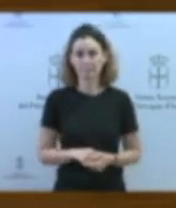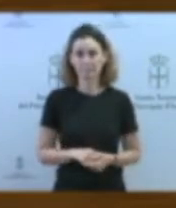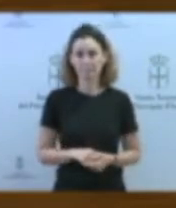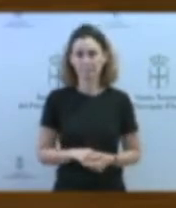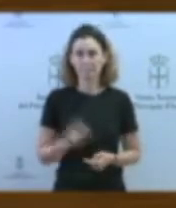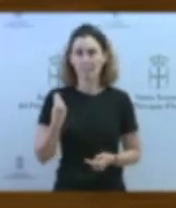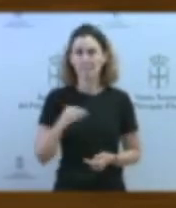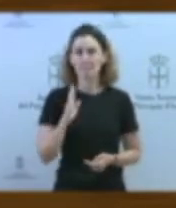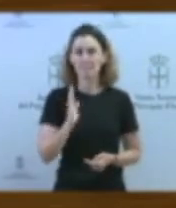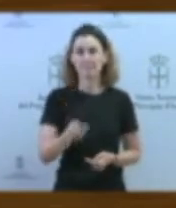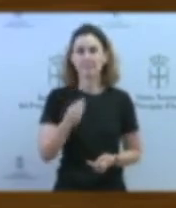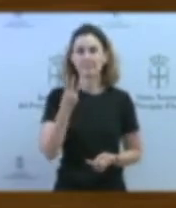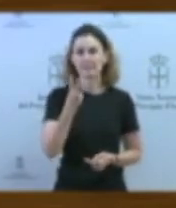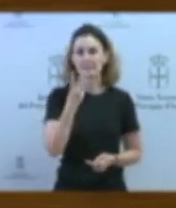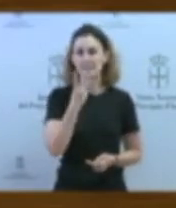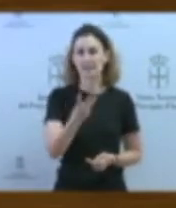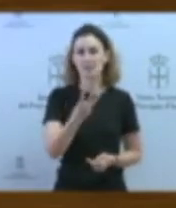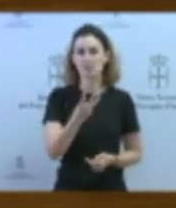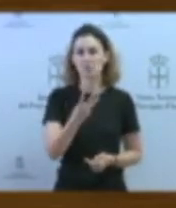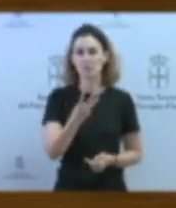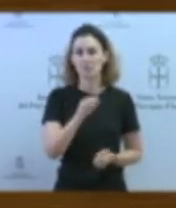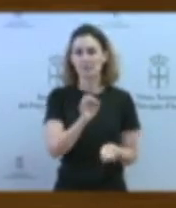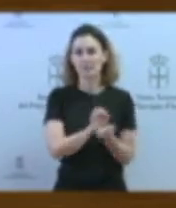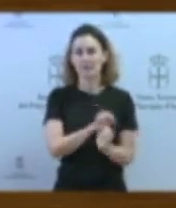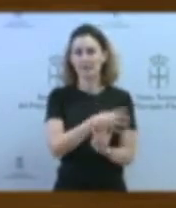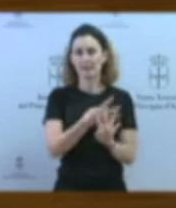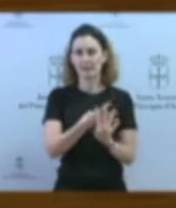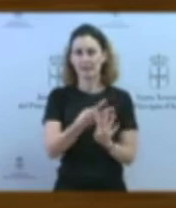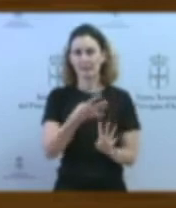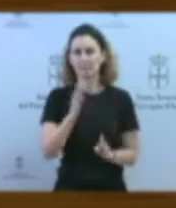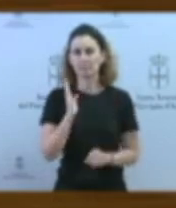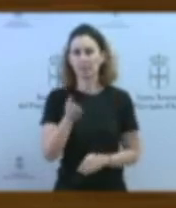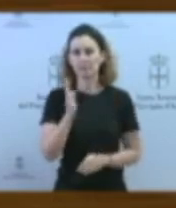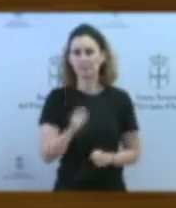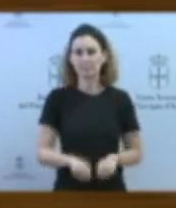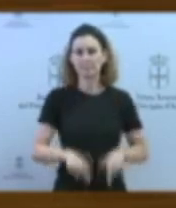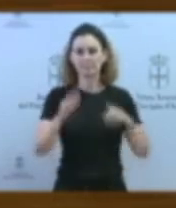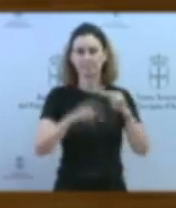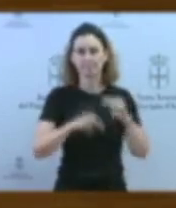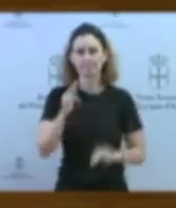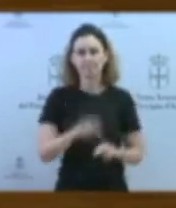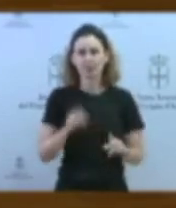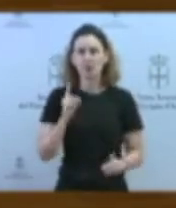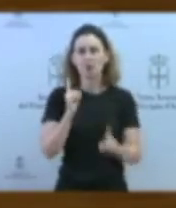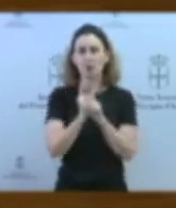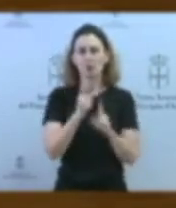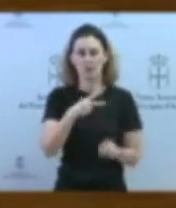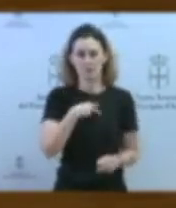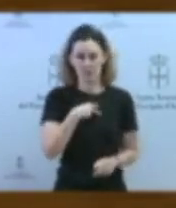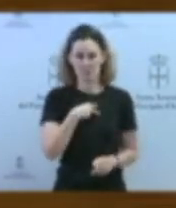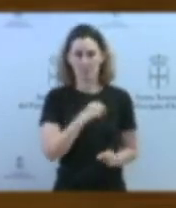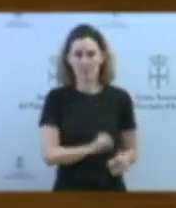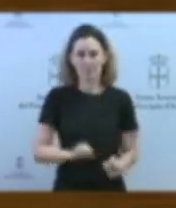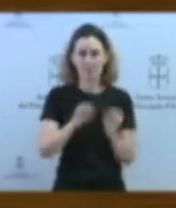delito urbanístico. Tenía en contra la opinión del tribunal y del fiscal. Hay que recordar que Ramírez aparecía en la contabilidad oficial del PP